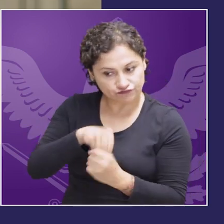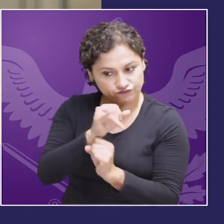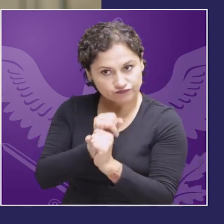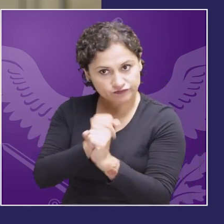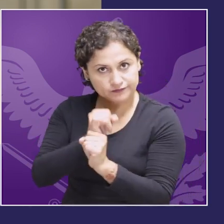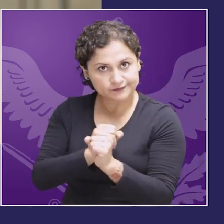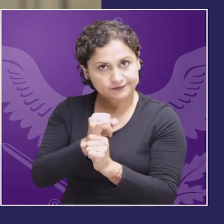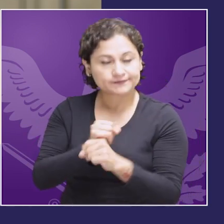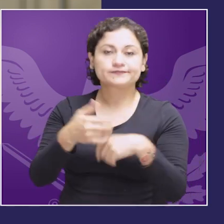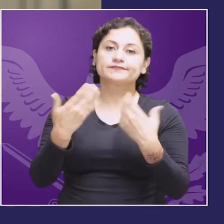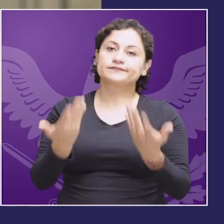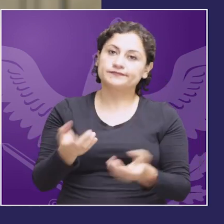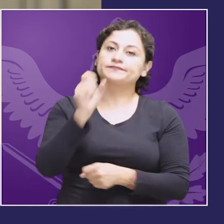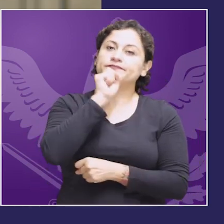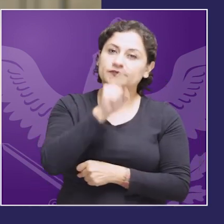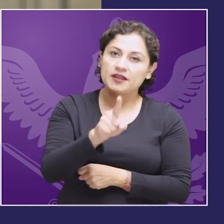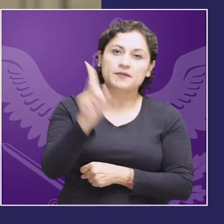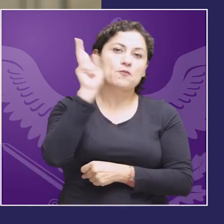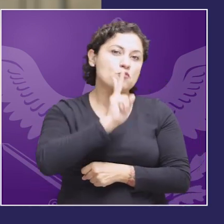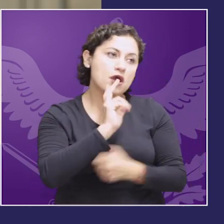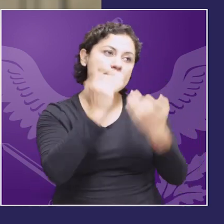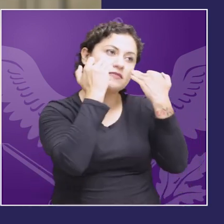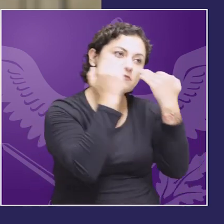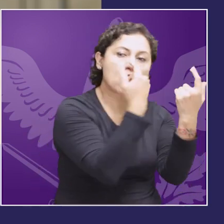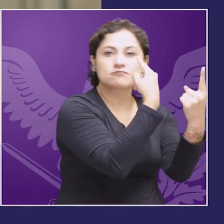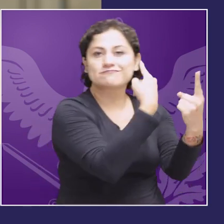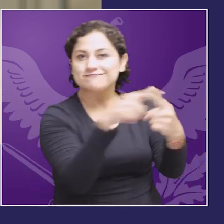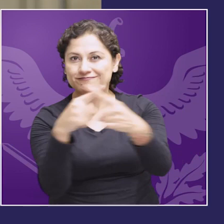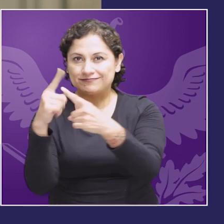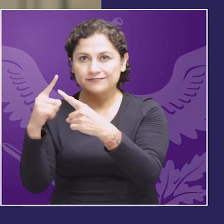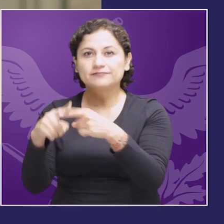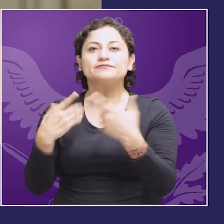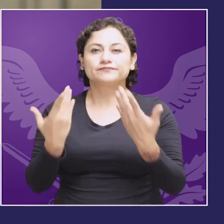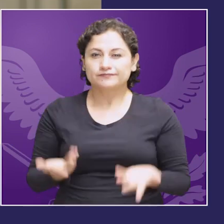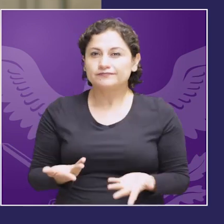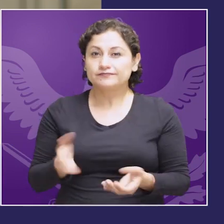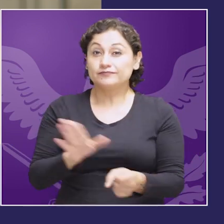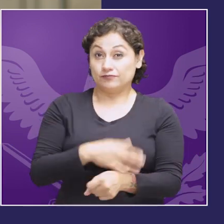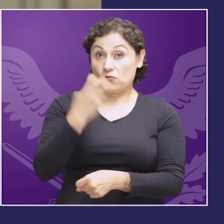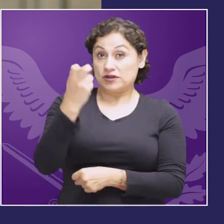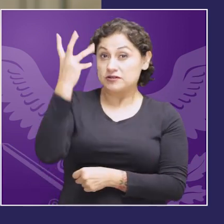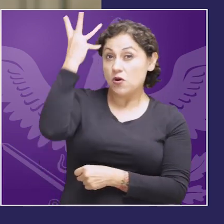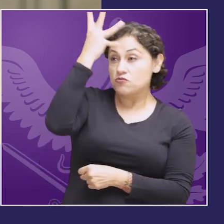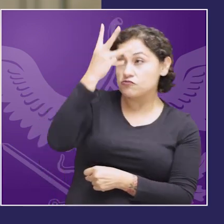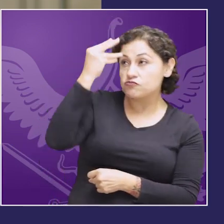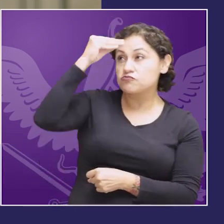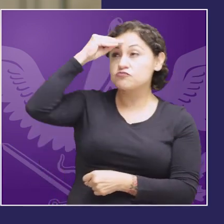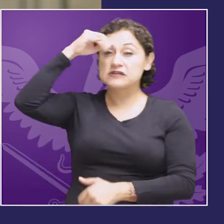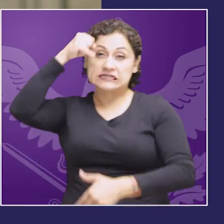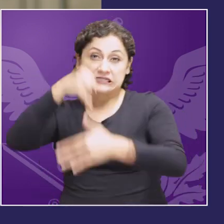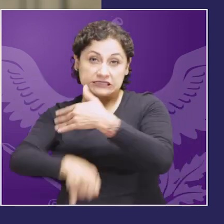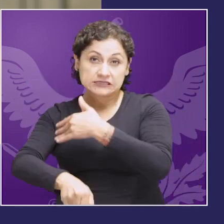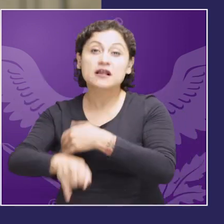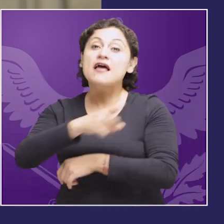también efectivamente en las testimoniales, etc. Entonces, la reflexión